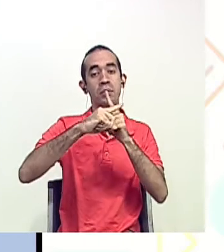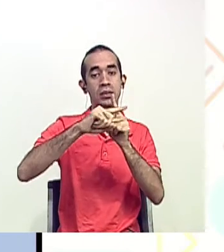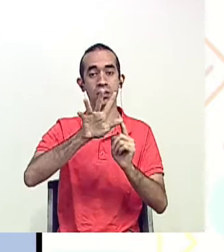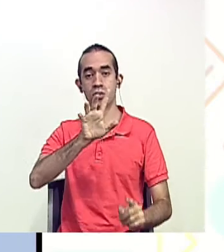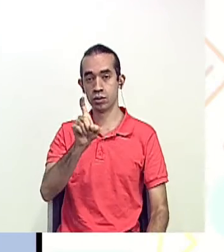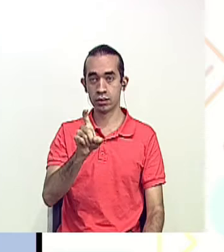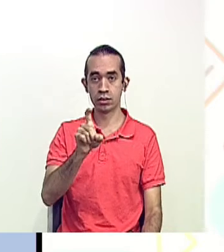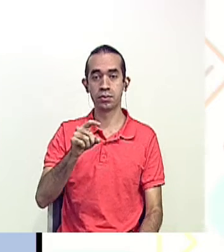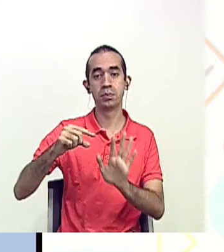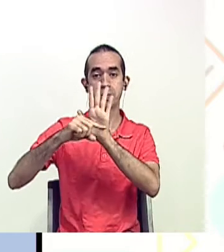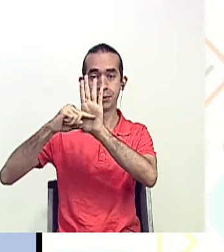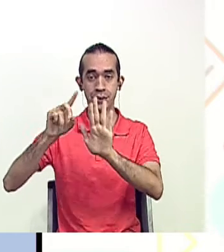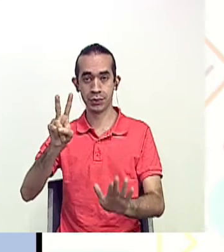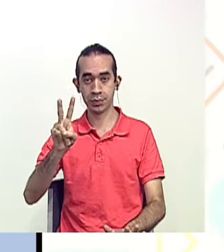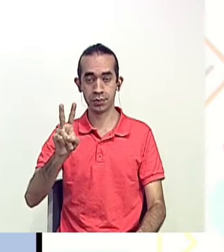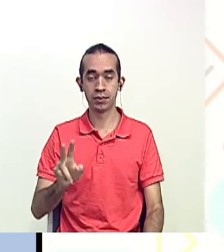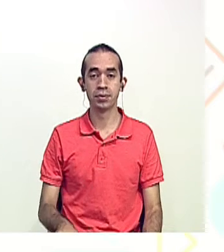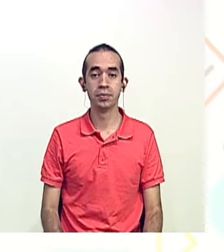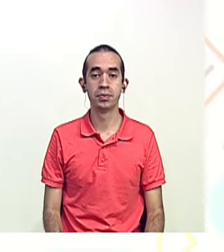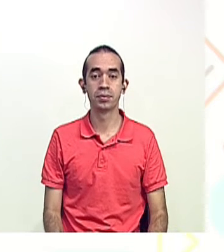más 5x menos 2.